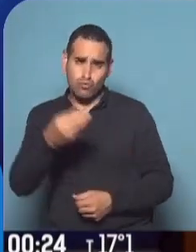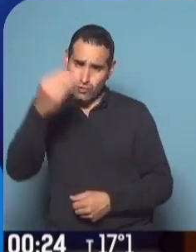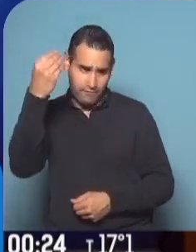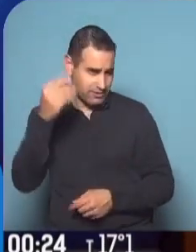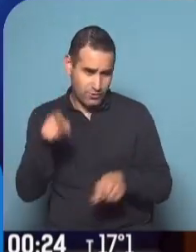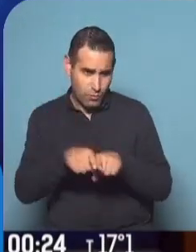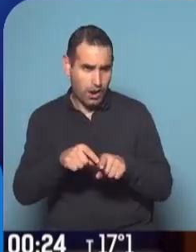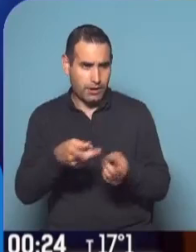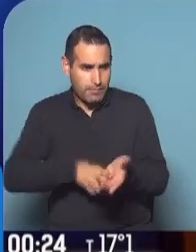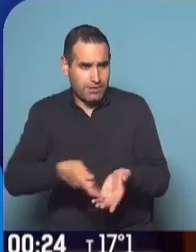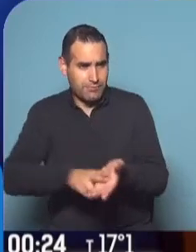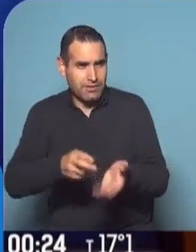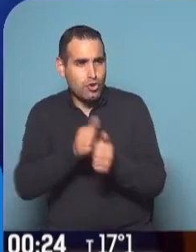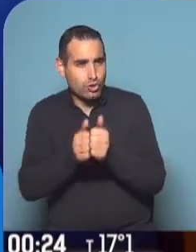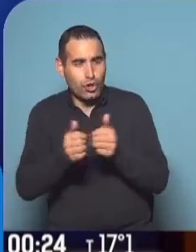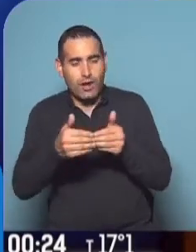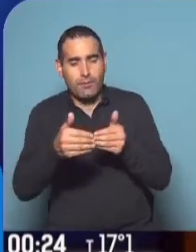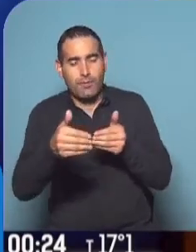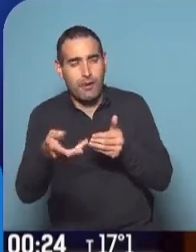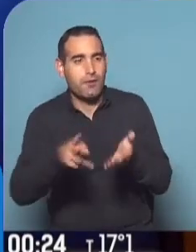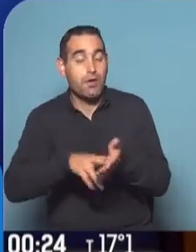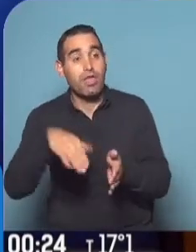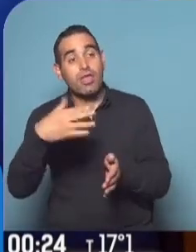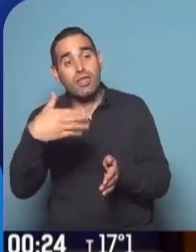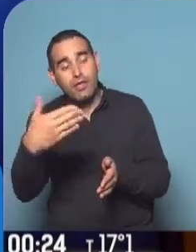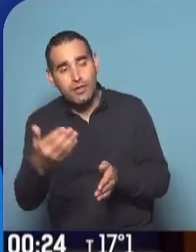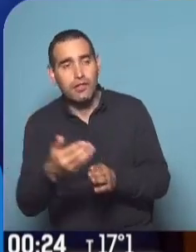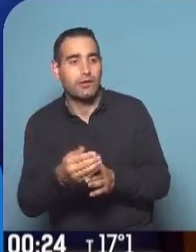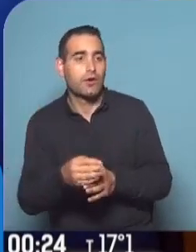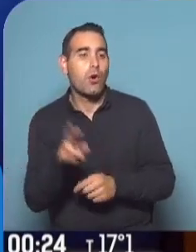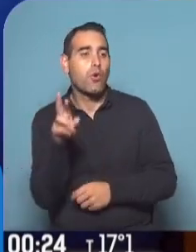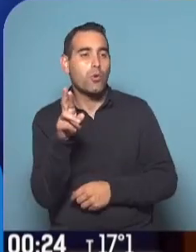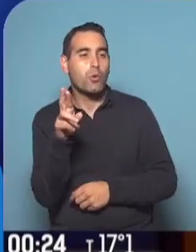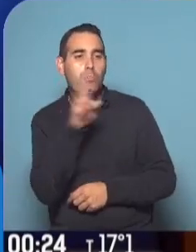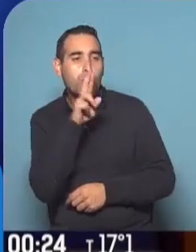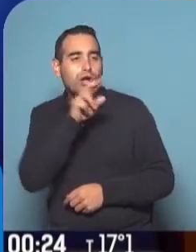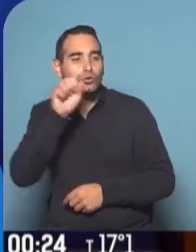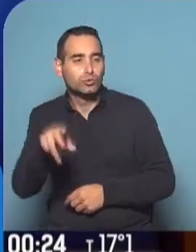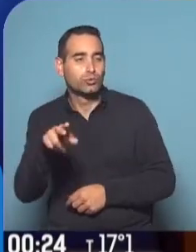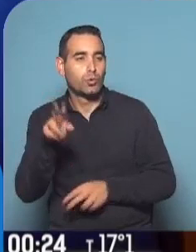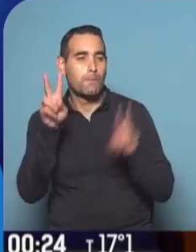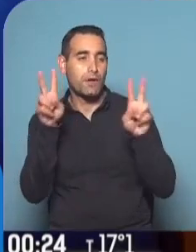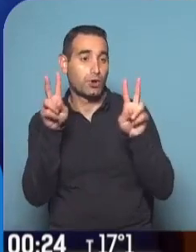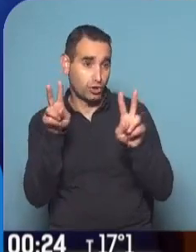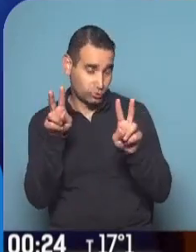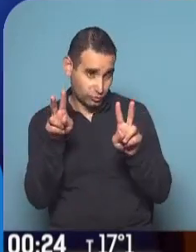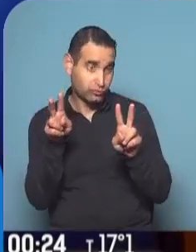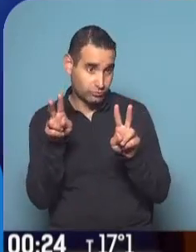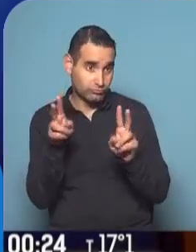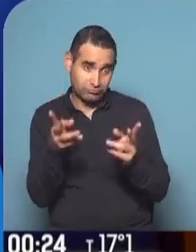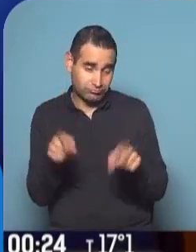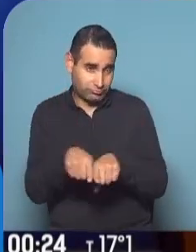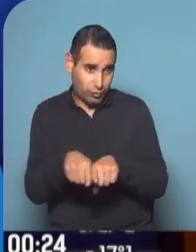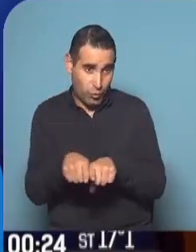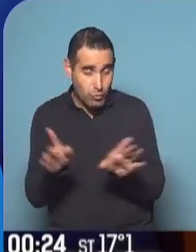en la historia pasó algo de esto después en el tiempo lo que no vivió con las mujeres de perón de éste y por